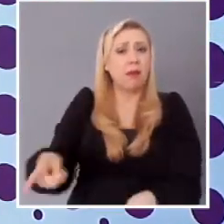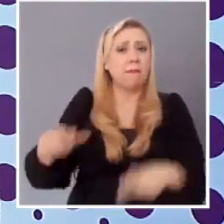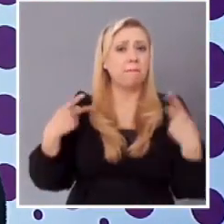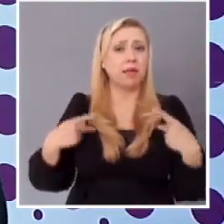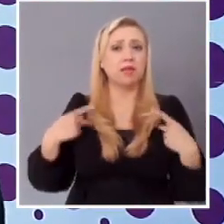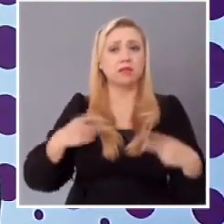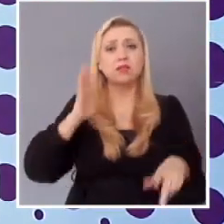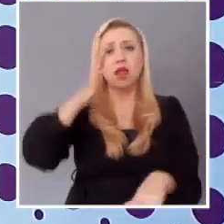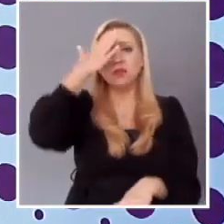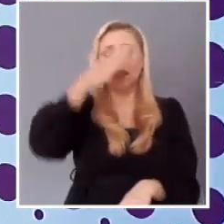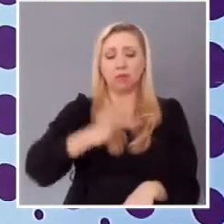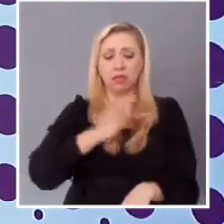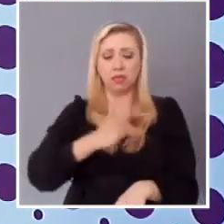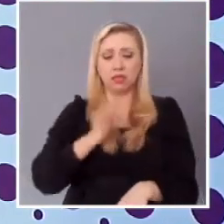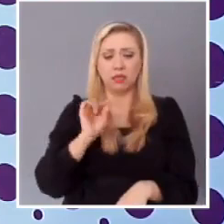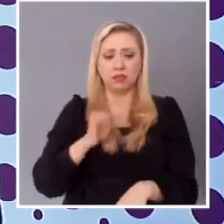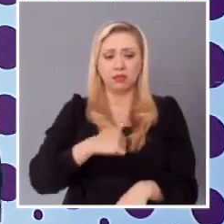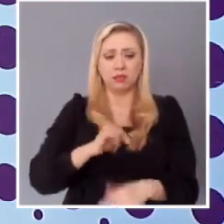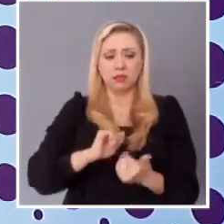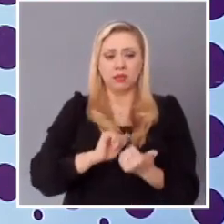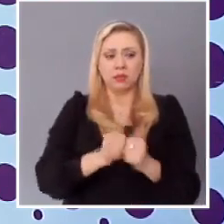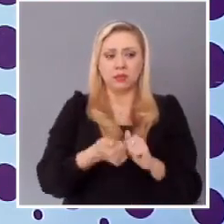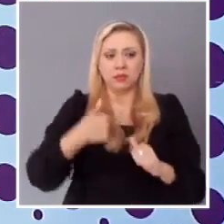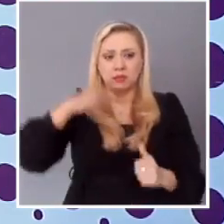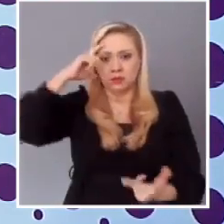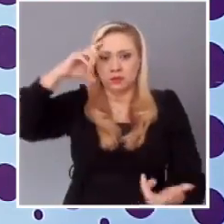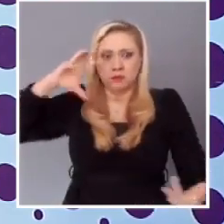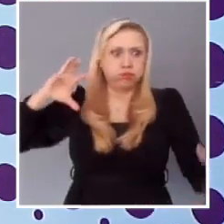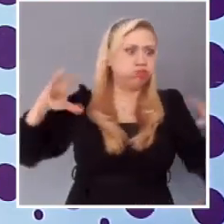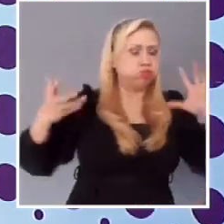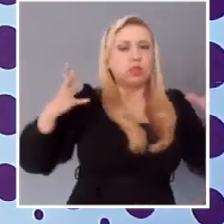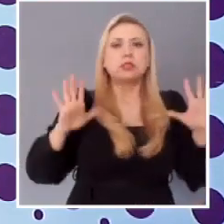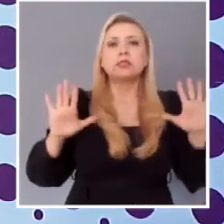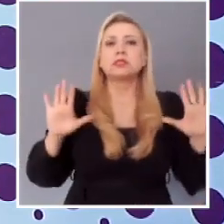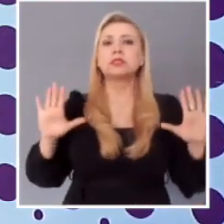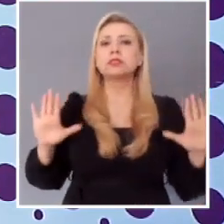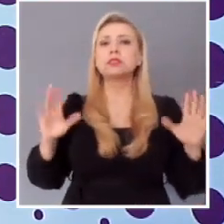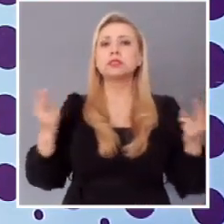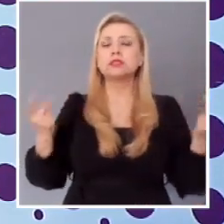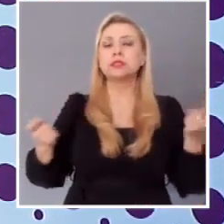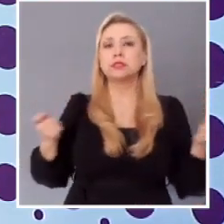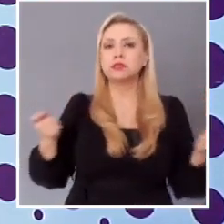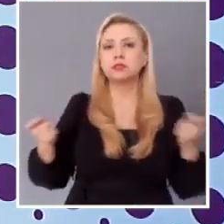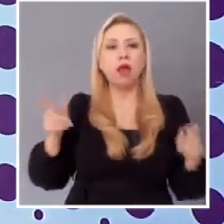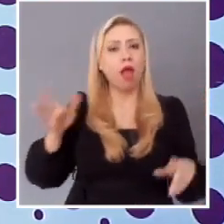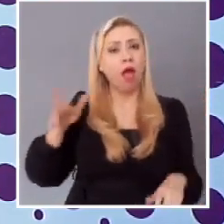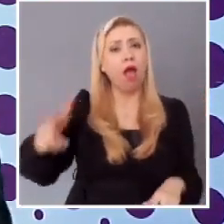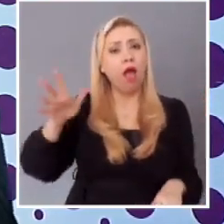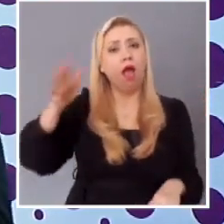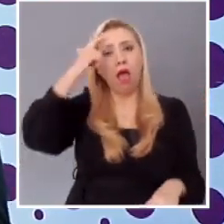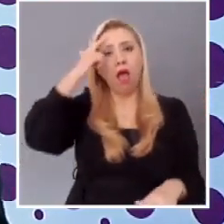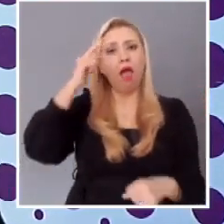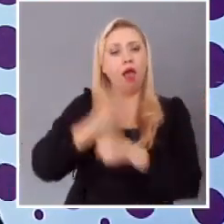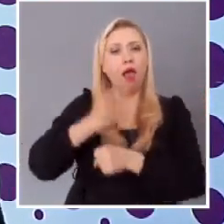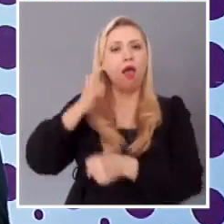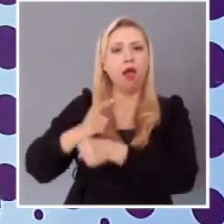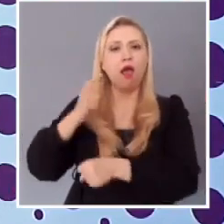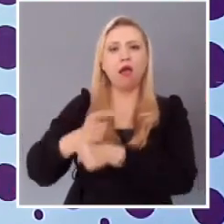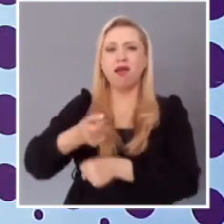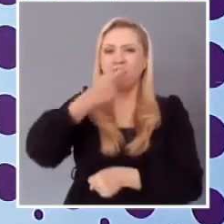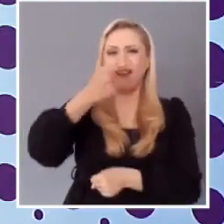grupos de apoyo mutuo, estrategias para la desmedicalización, es decir, para ir dejando los psicofármacos poco a